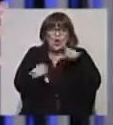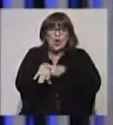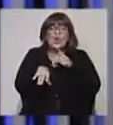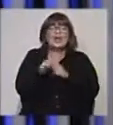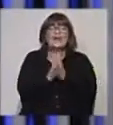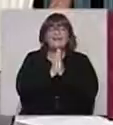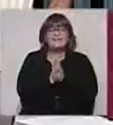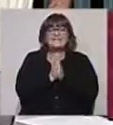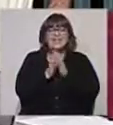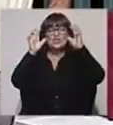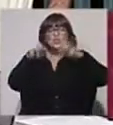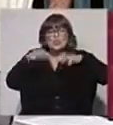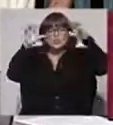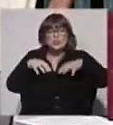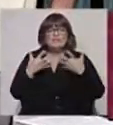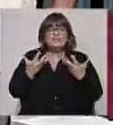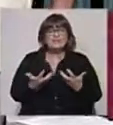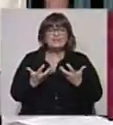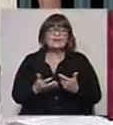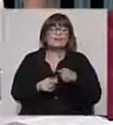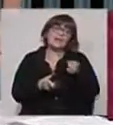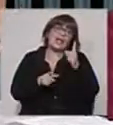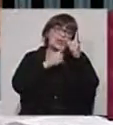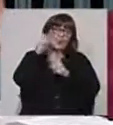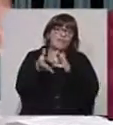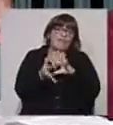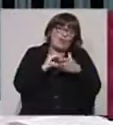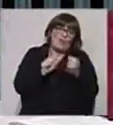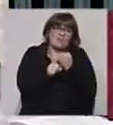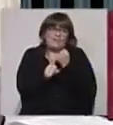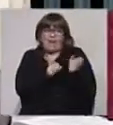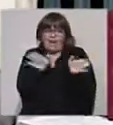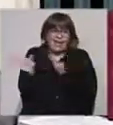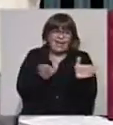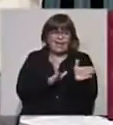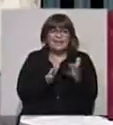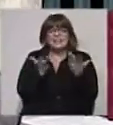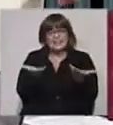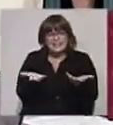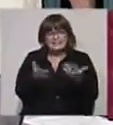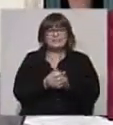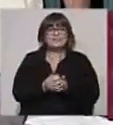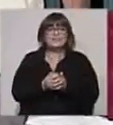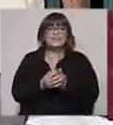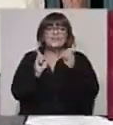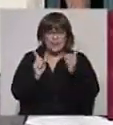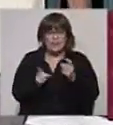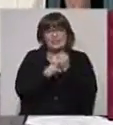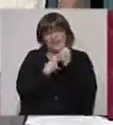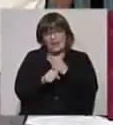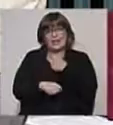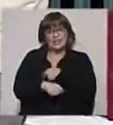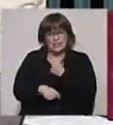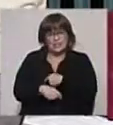poco que la danza de la lluvia. Y bueno, y él de alguna forma u otra labura para los dos, ¿no? Claro. Porque también ha escrito libros sobre Nacional. Sobre Nacional, obvio. Y